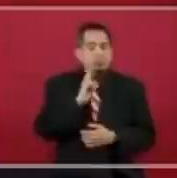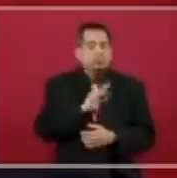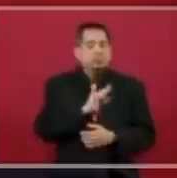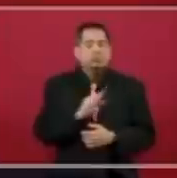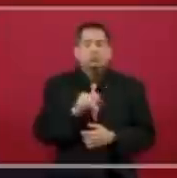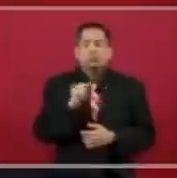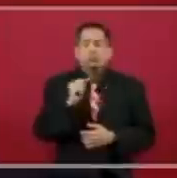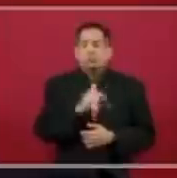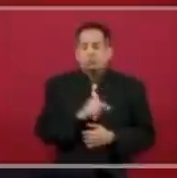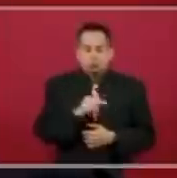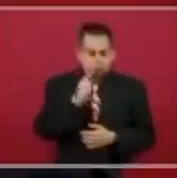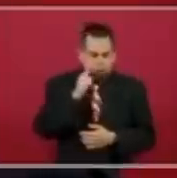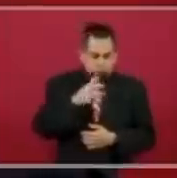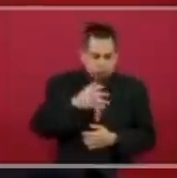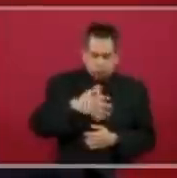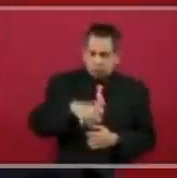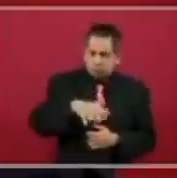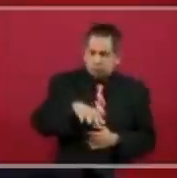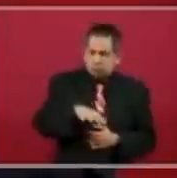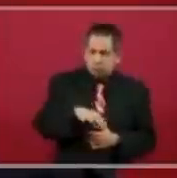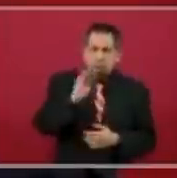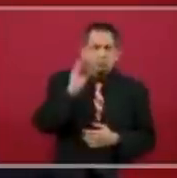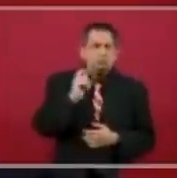una exploración